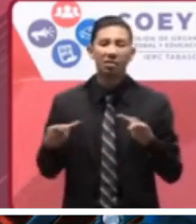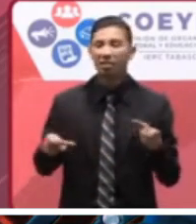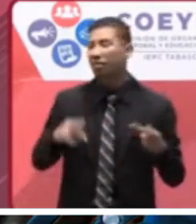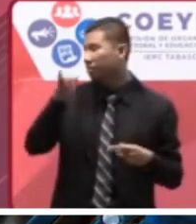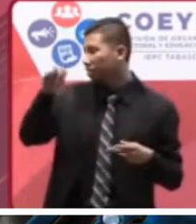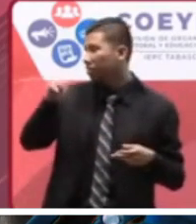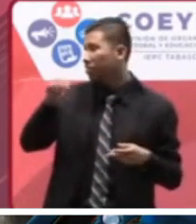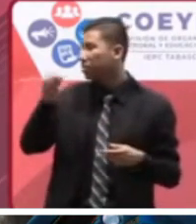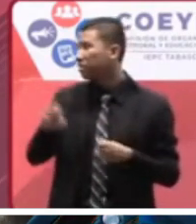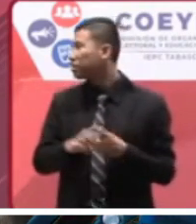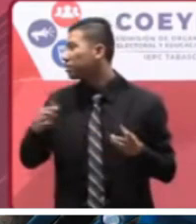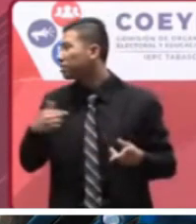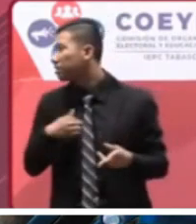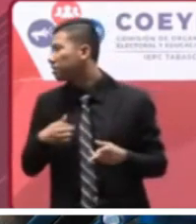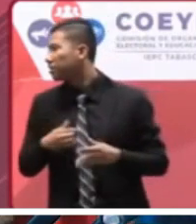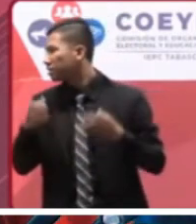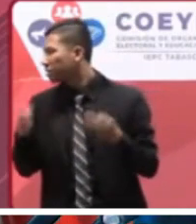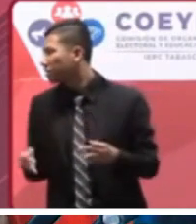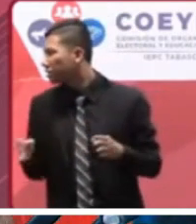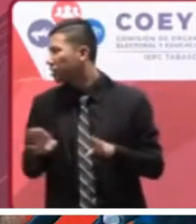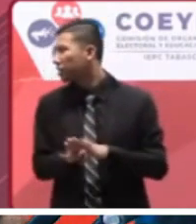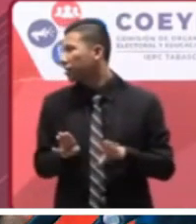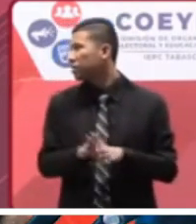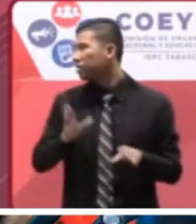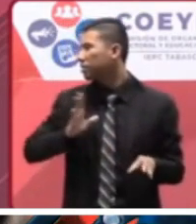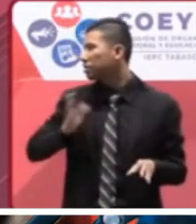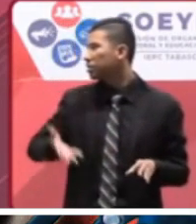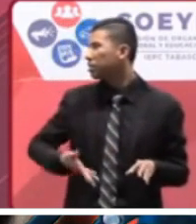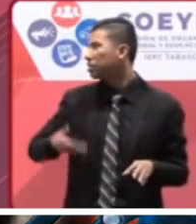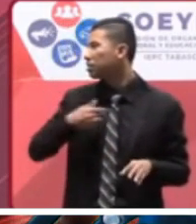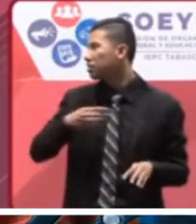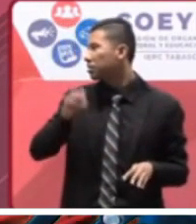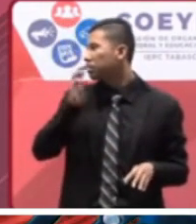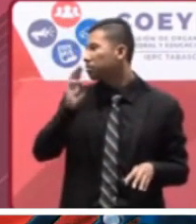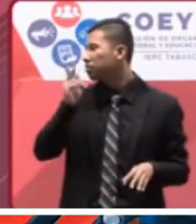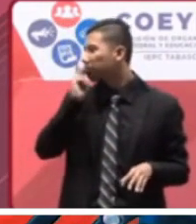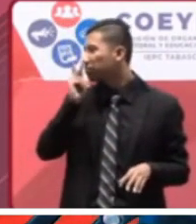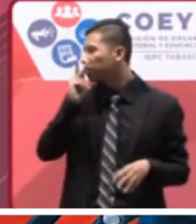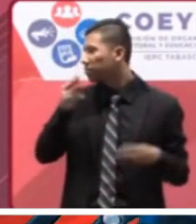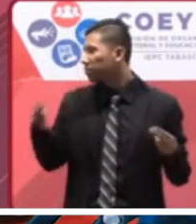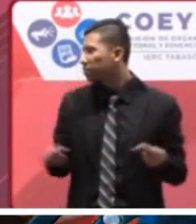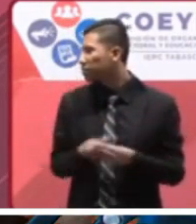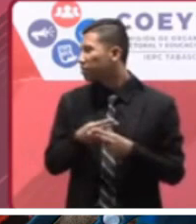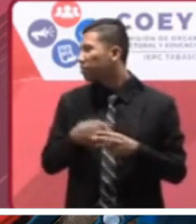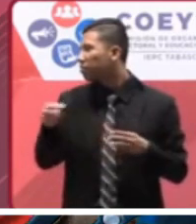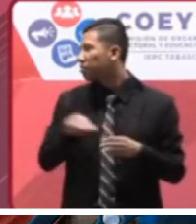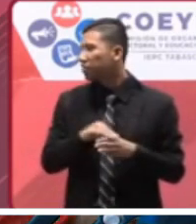todos. De hecho, yo tengo un privilegio. Y lo digo en honor a la memoria de mi padre, que fue uno de los fundadores de Morena, por cierto.